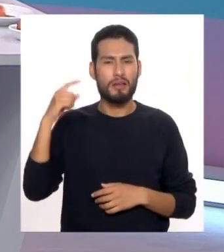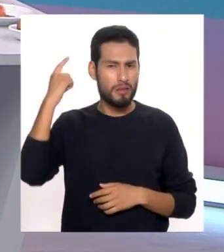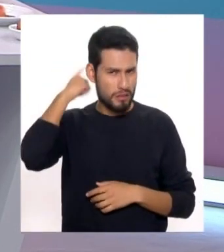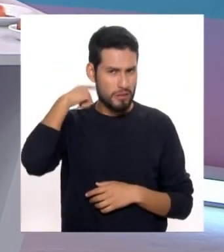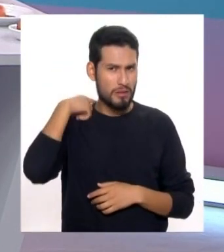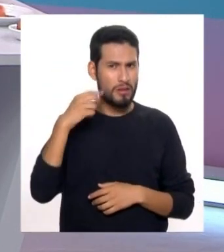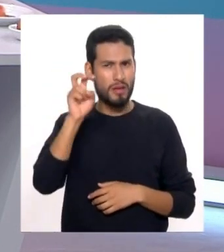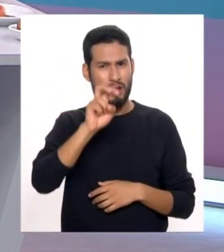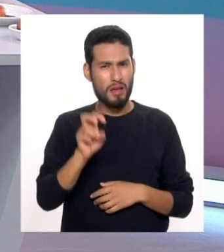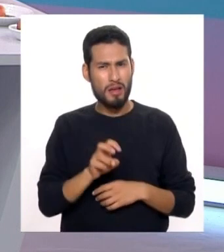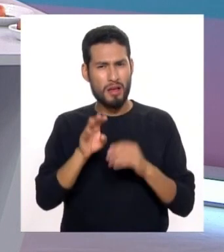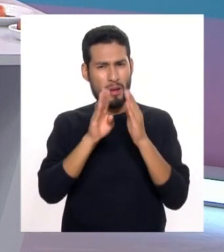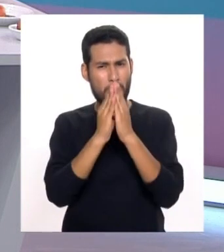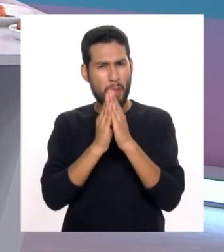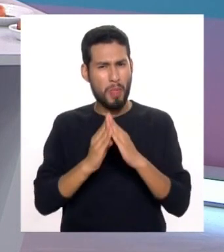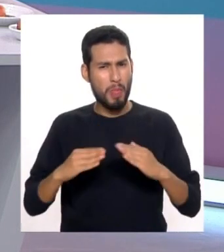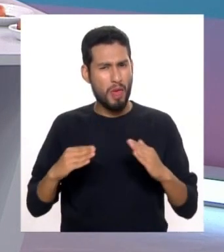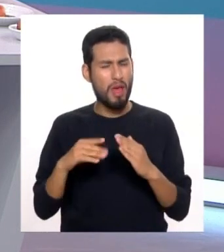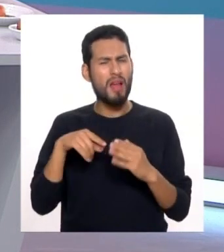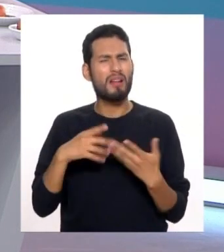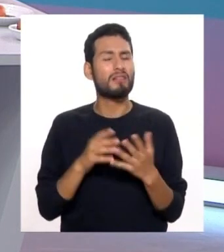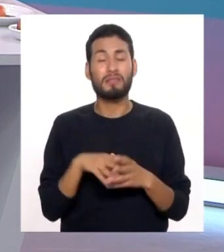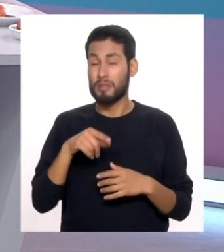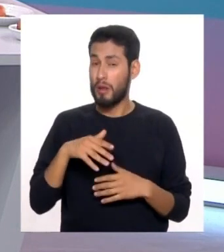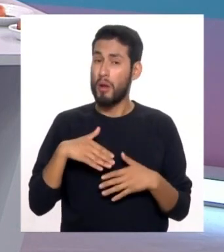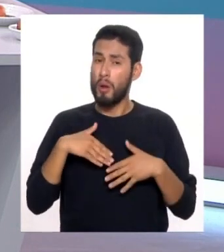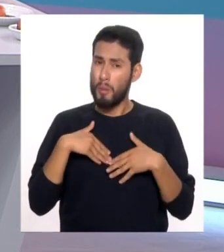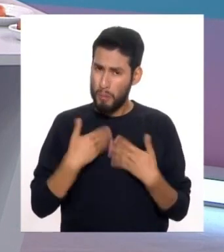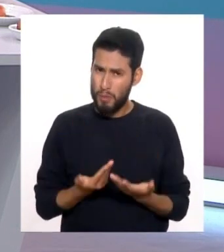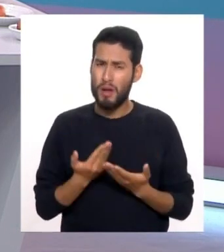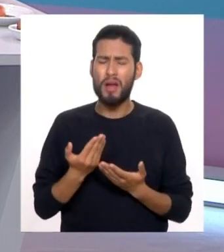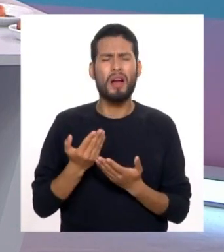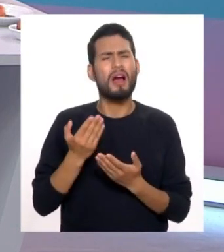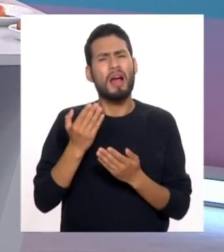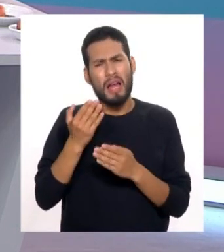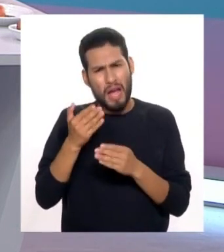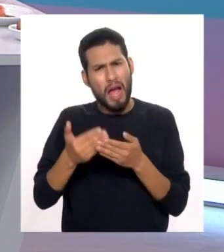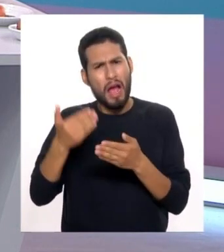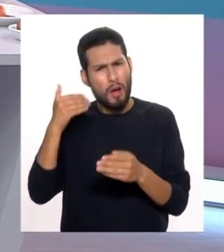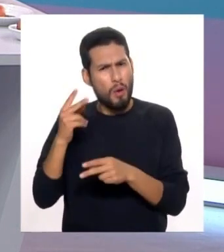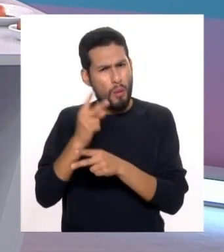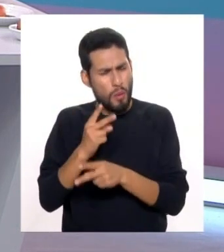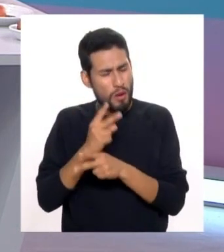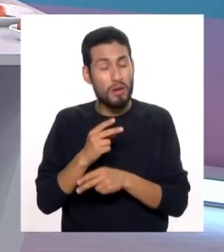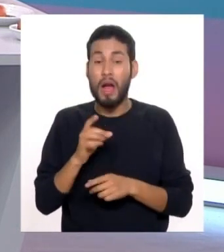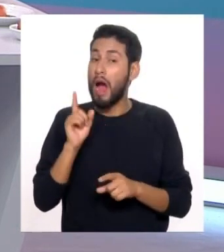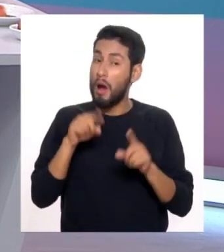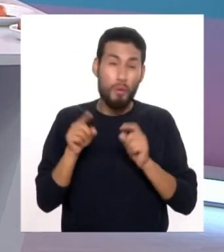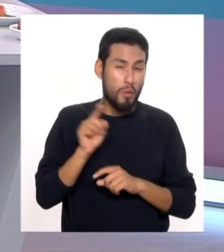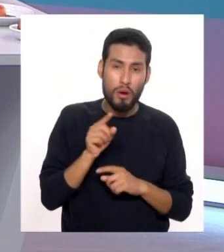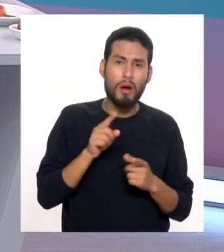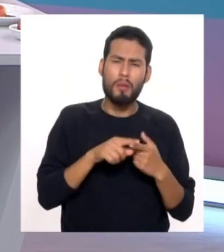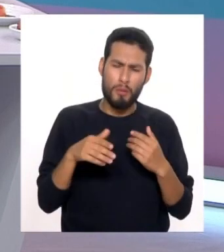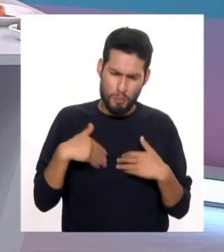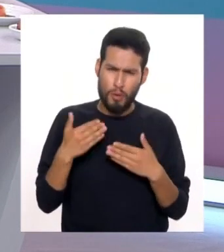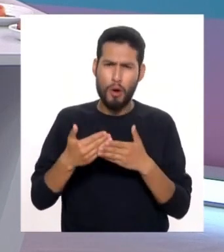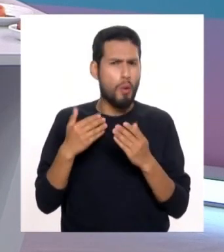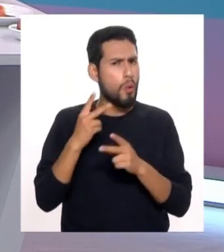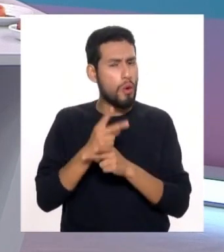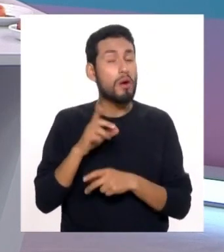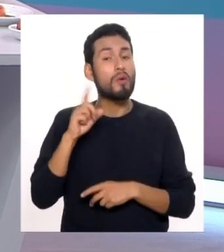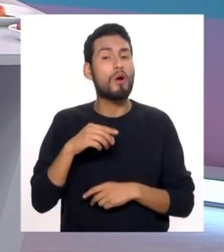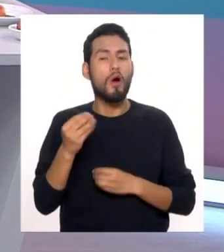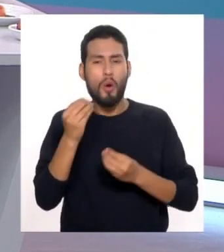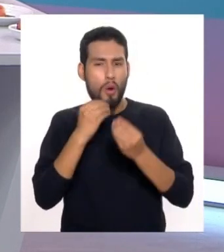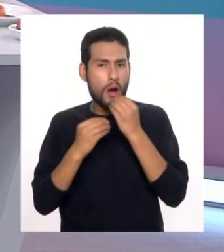una situación que puede ser prevenible, digo muy prevenible, en algunos casos no, pero prevenible cuando hay el consumo